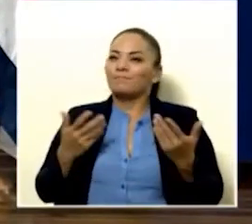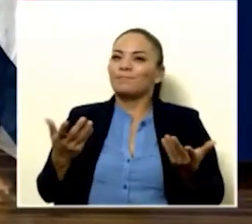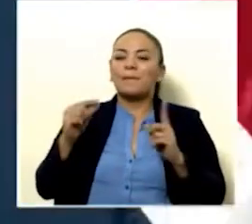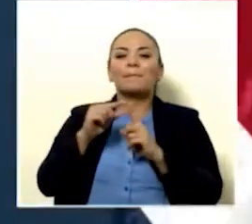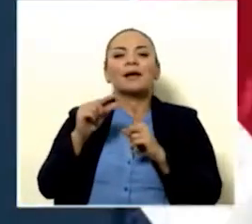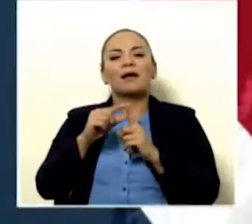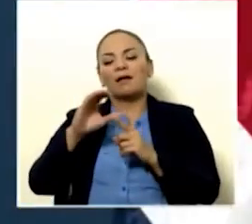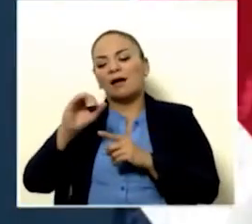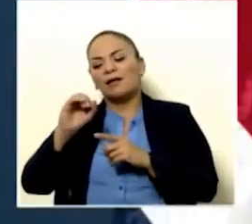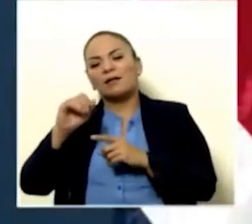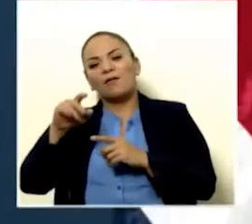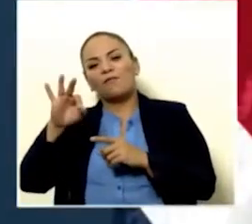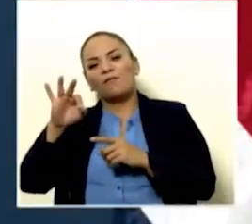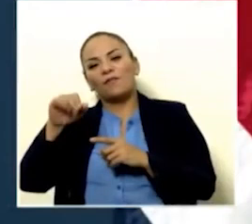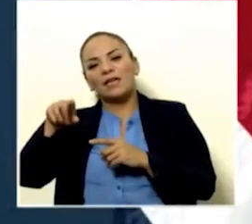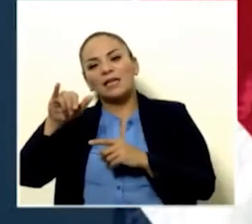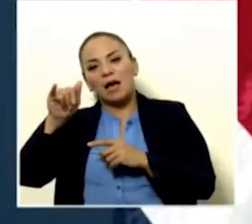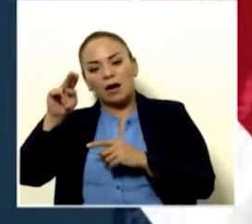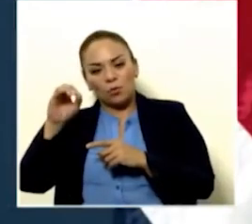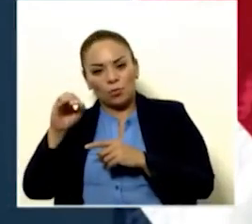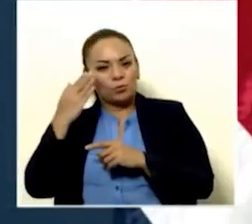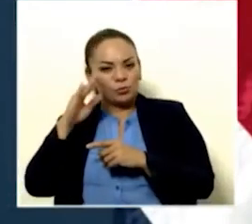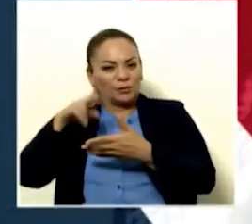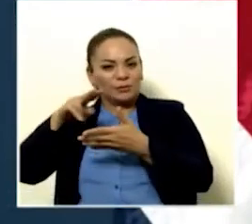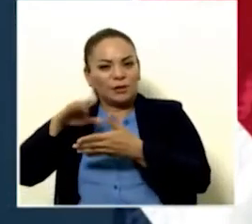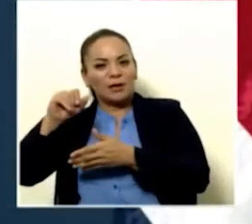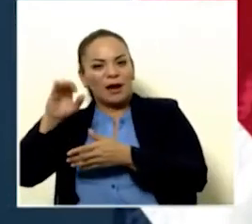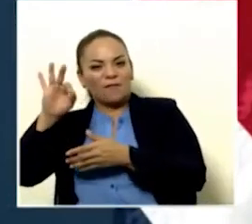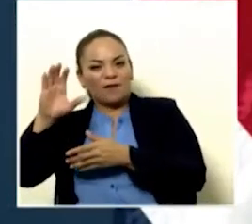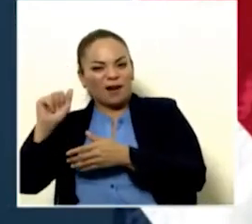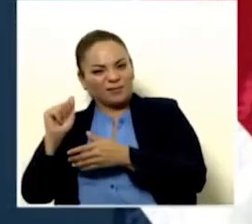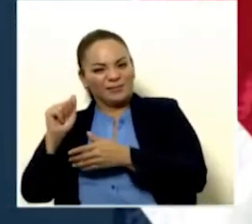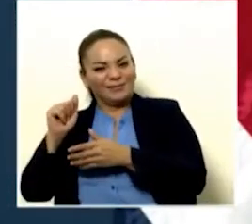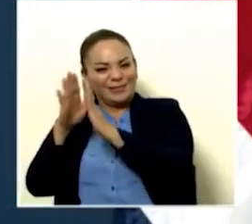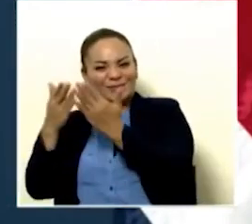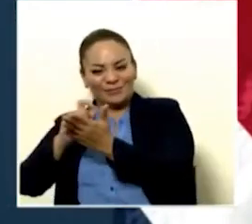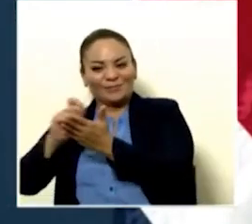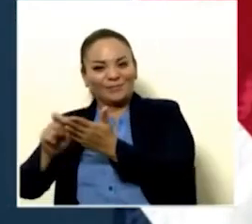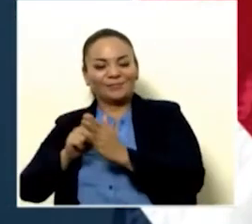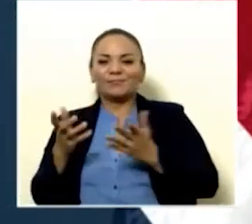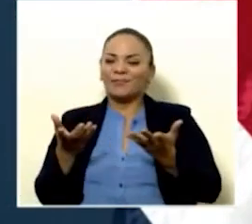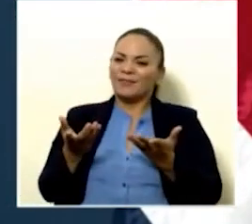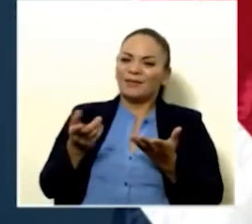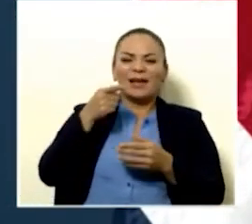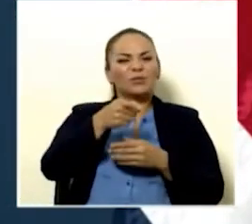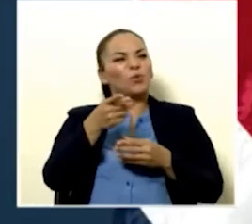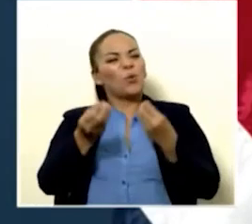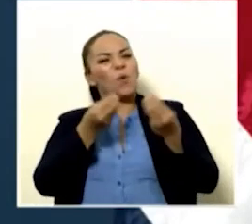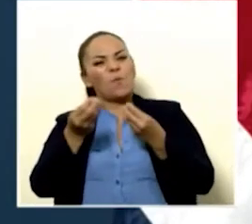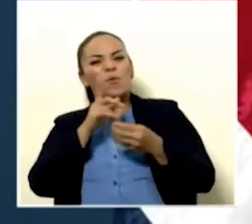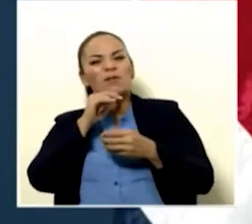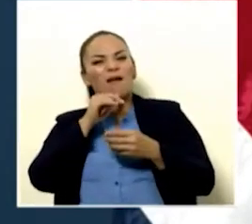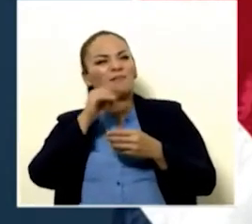kafkiano, ¿eh? A los que leyeron a Kafka. Es como ¿de dónde pudo haber salido esto?